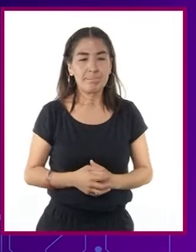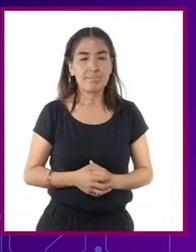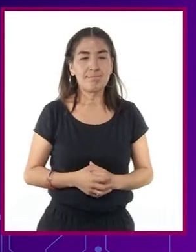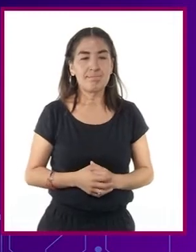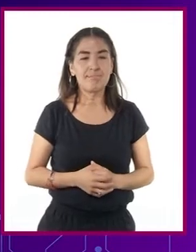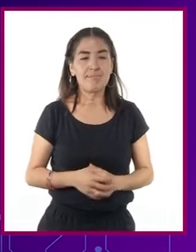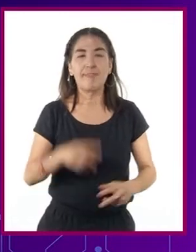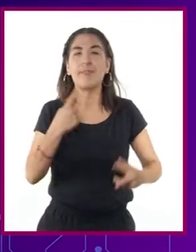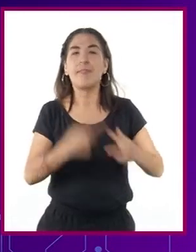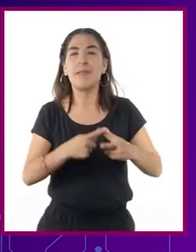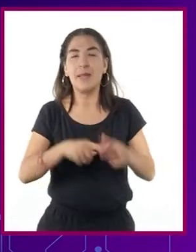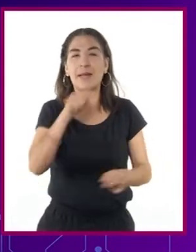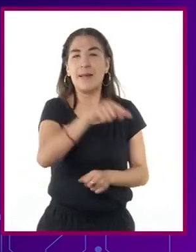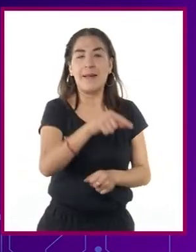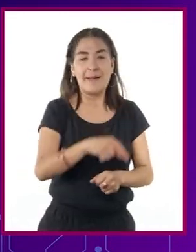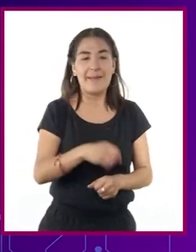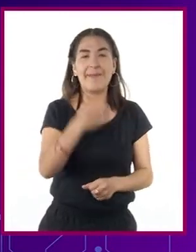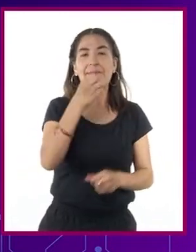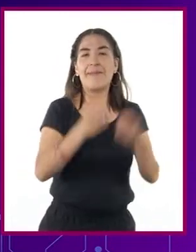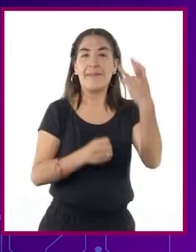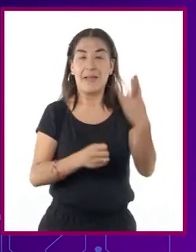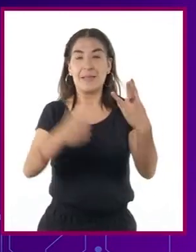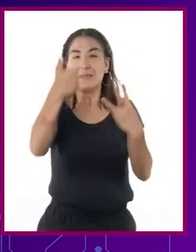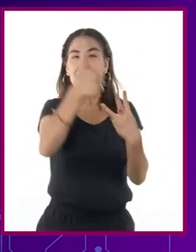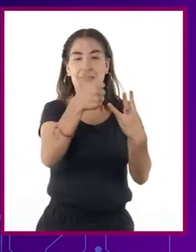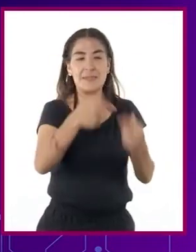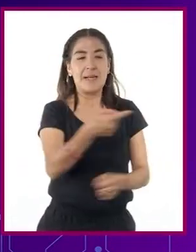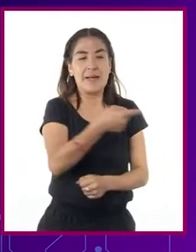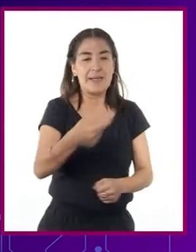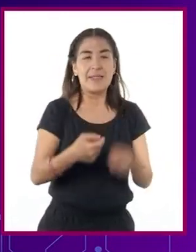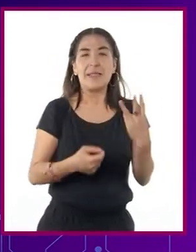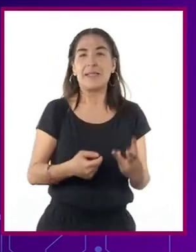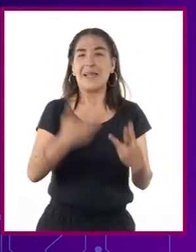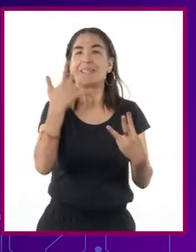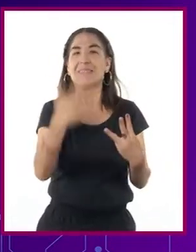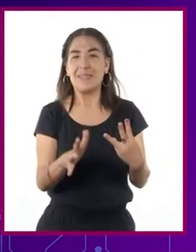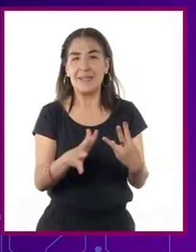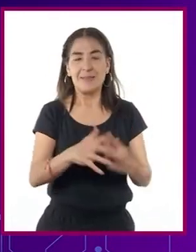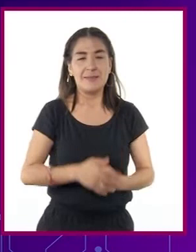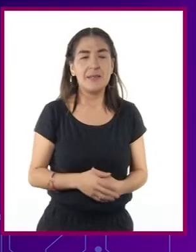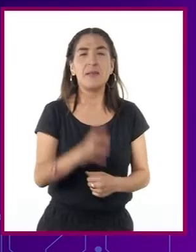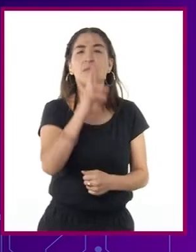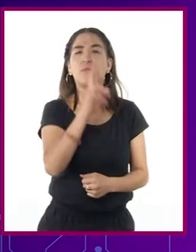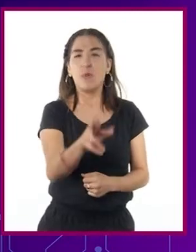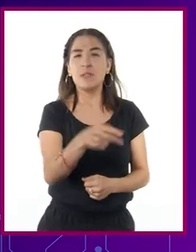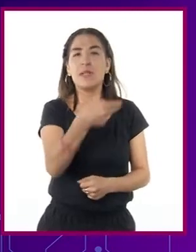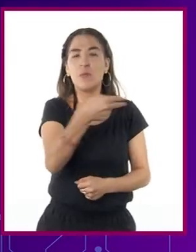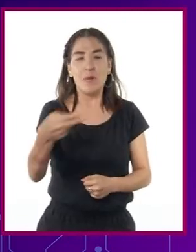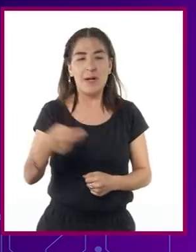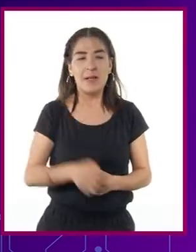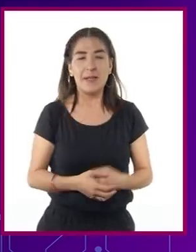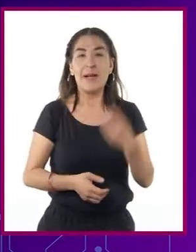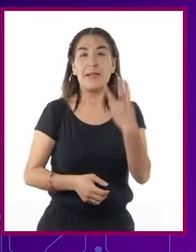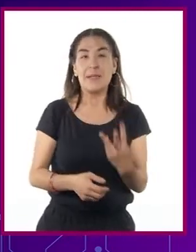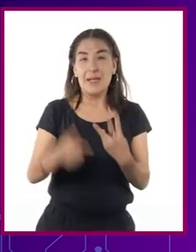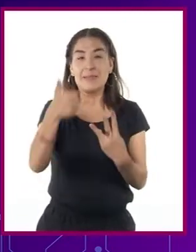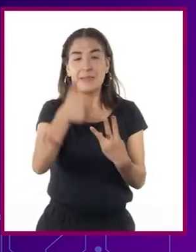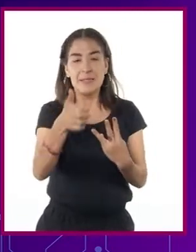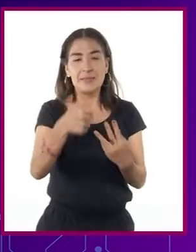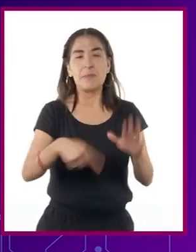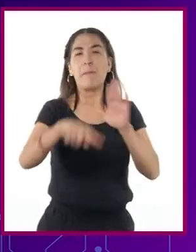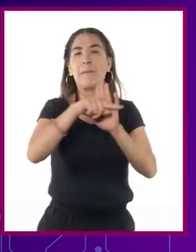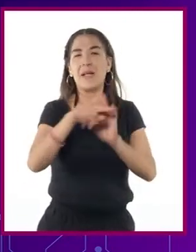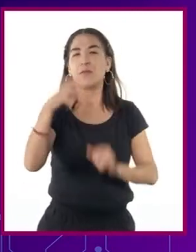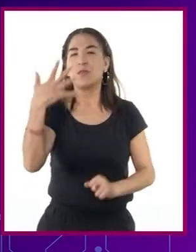el cociente de las potencias 3 a la 6 entre 3 a la 10, que es igual a 3 a la 6 menos